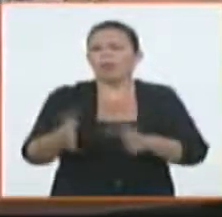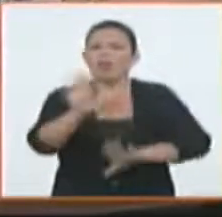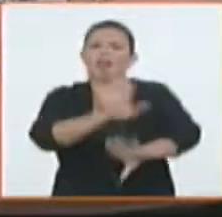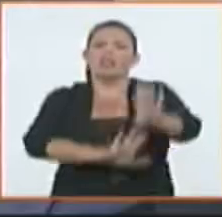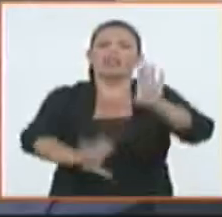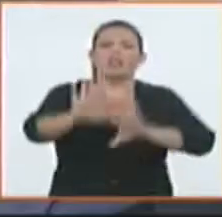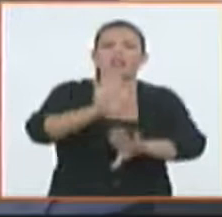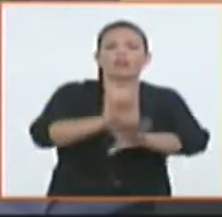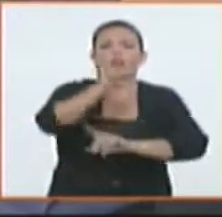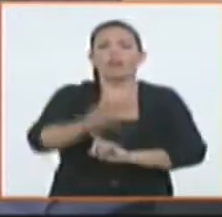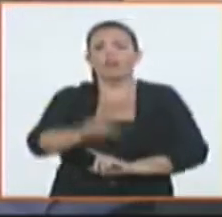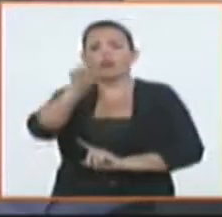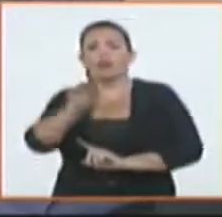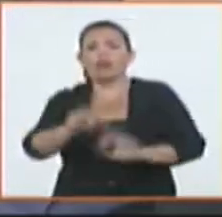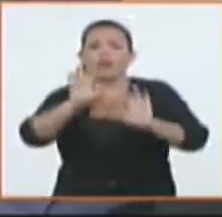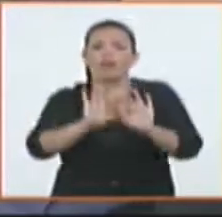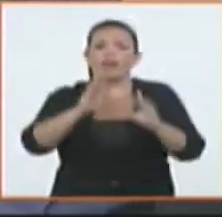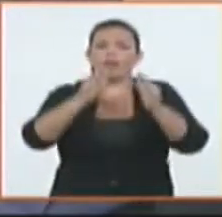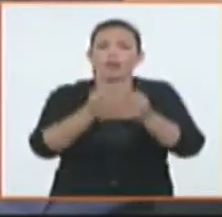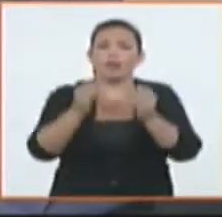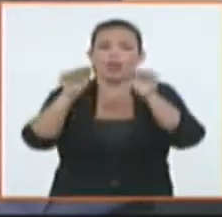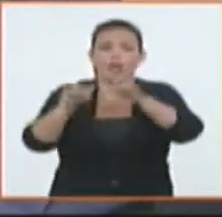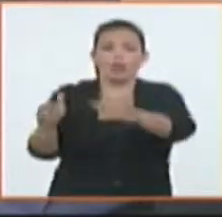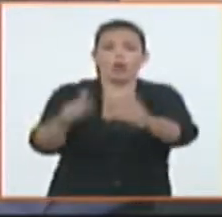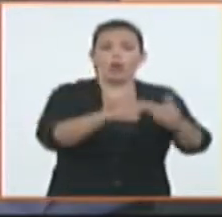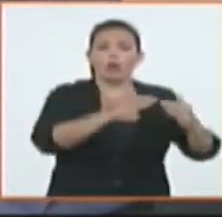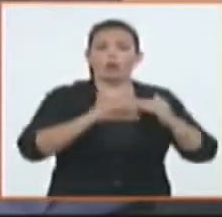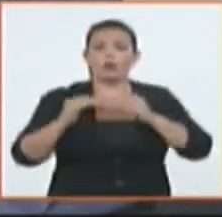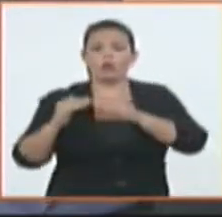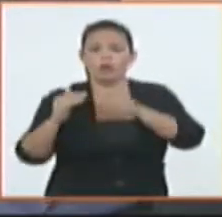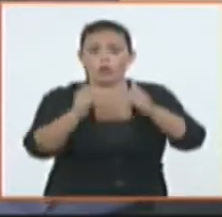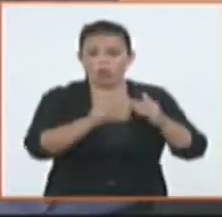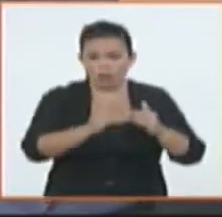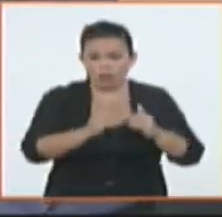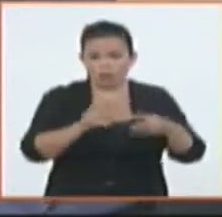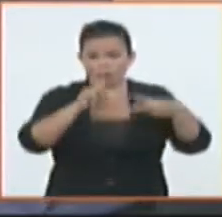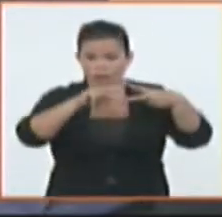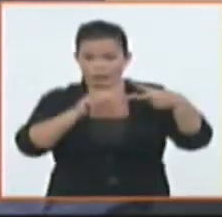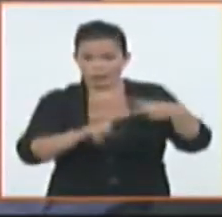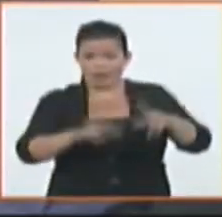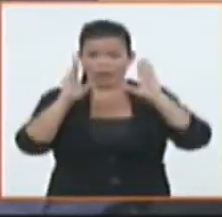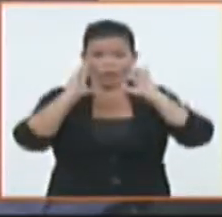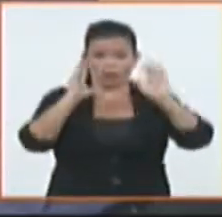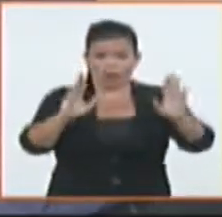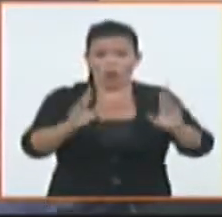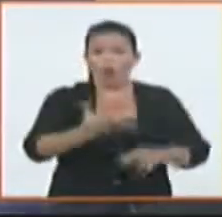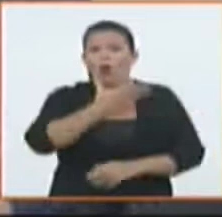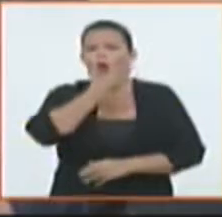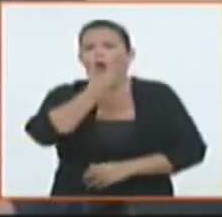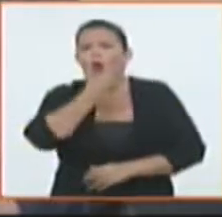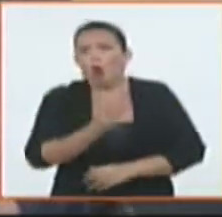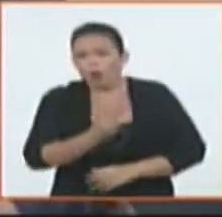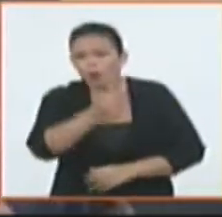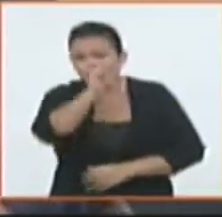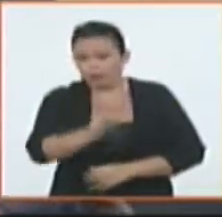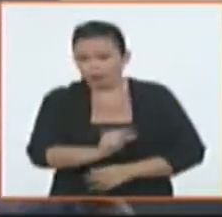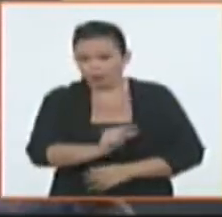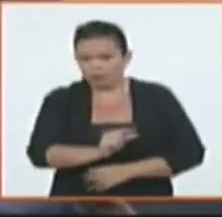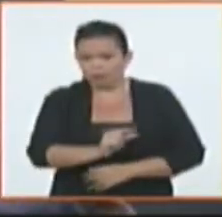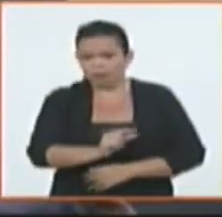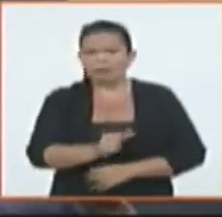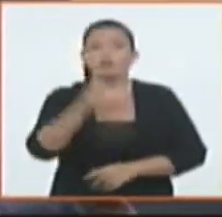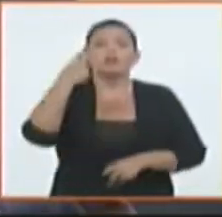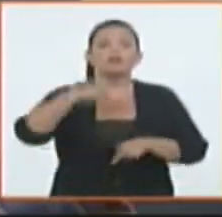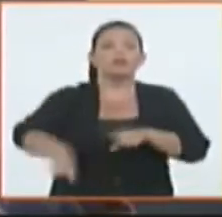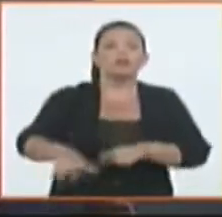familias, en comunidades, y orientadas a dos sectores fundamentales: jóvenes y tercera edad. Y nosotros tenemos que